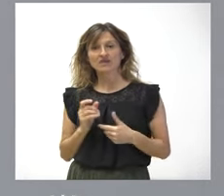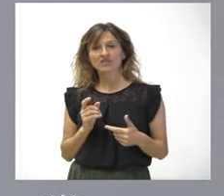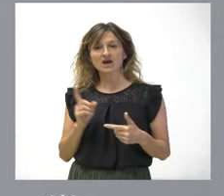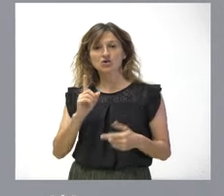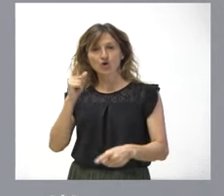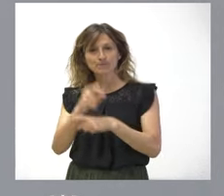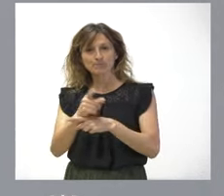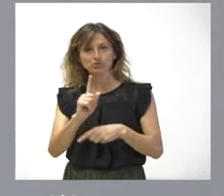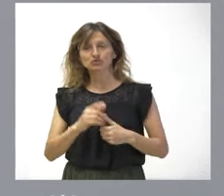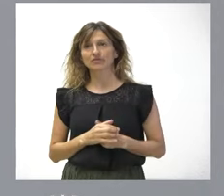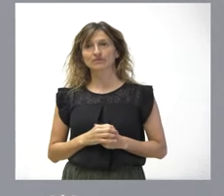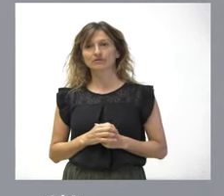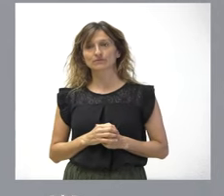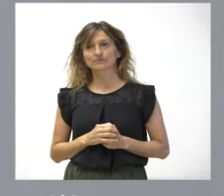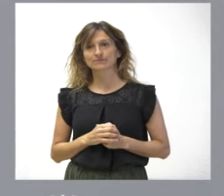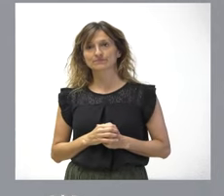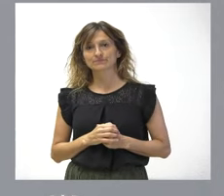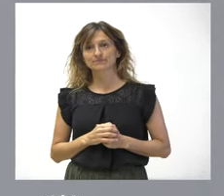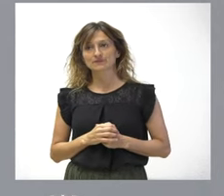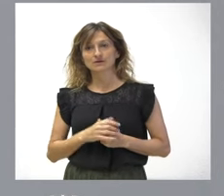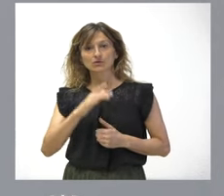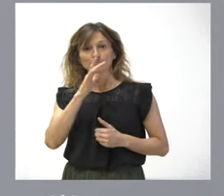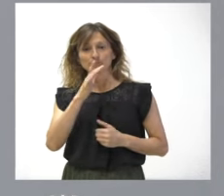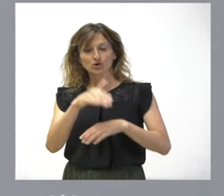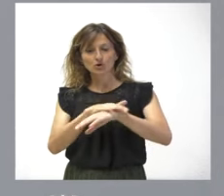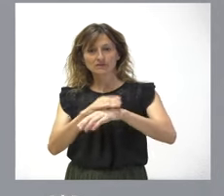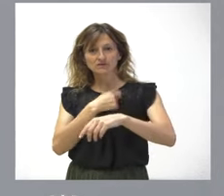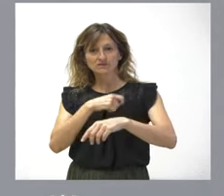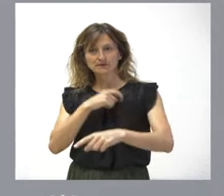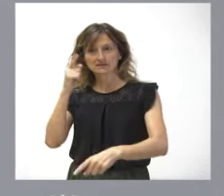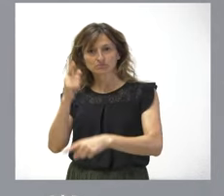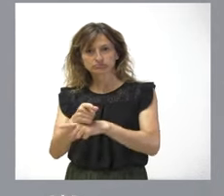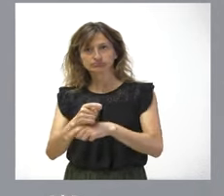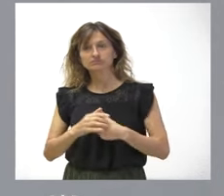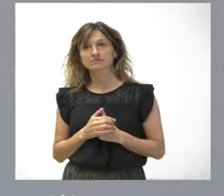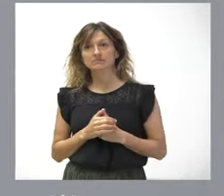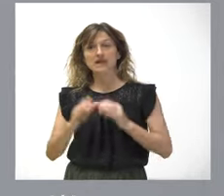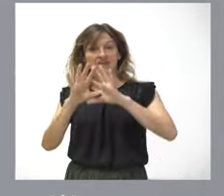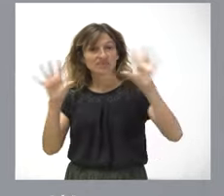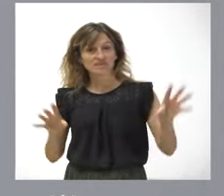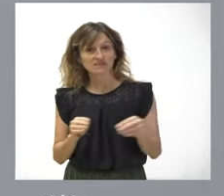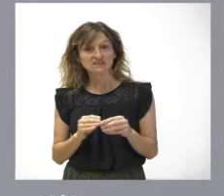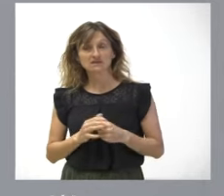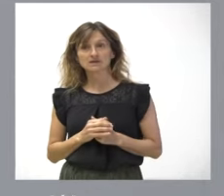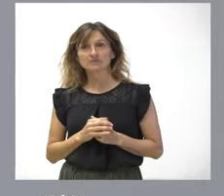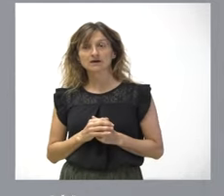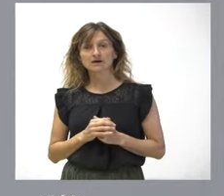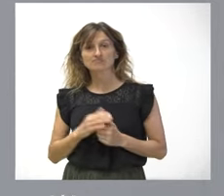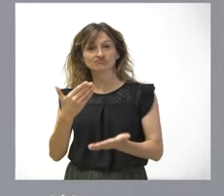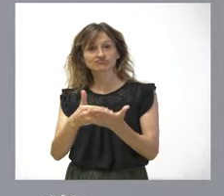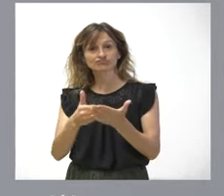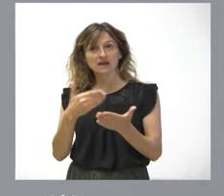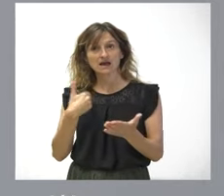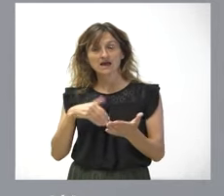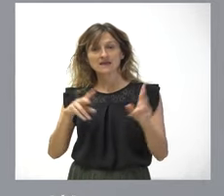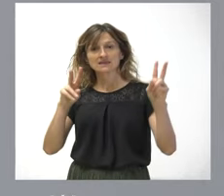imposición tal y como está proponiendo el gobierno de España y que En definitiva hay una evidencia que en este momento este